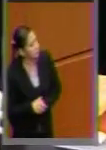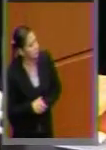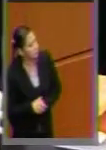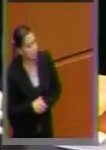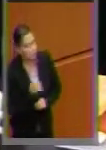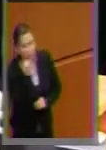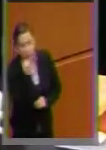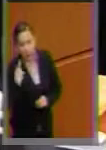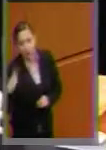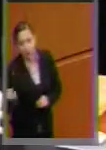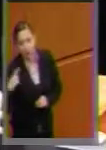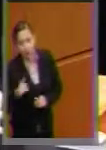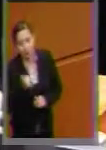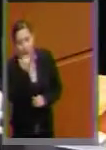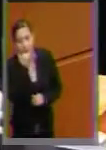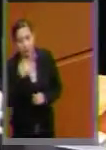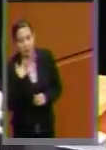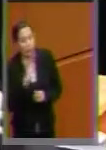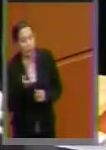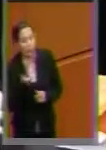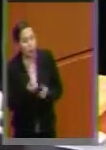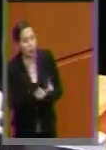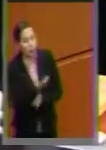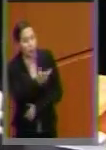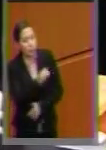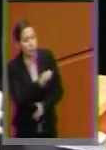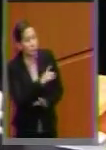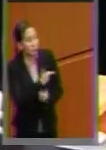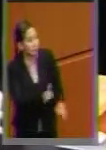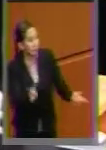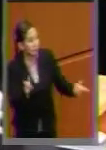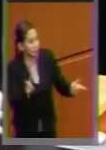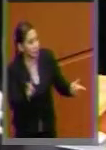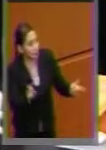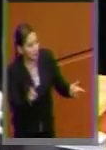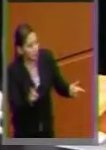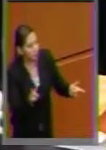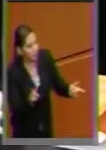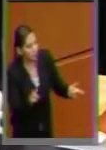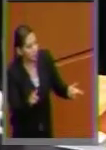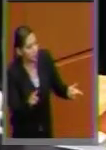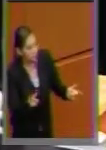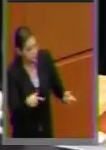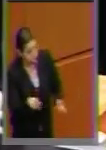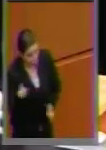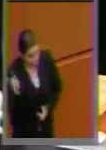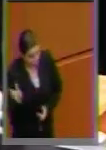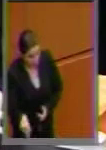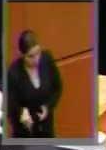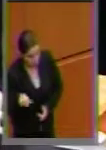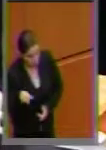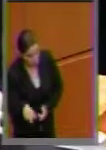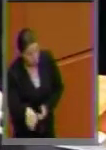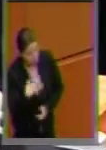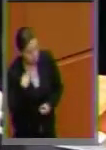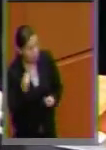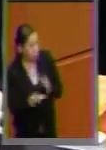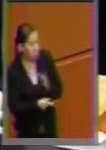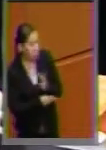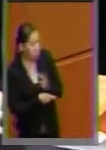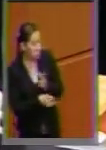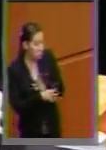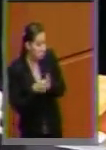técnico y por eso lo soltaron cuando en verdad se habían pasado muchas cosas